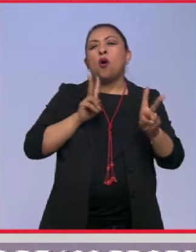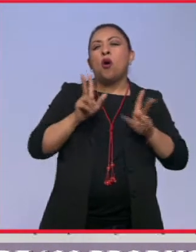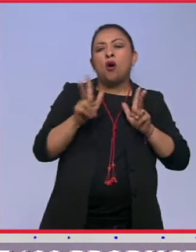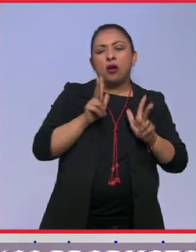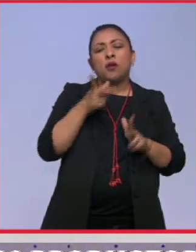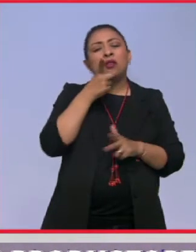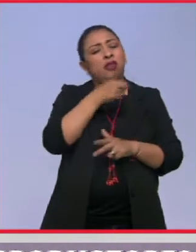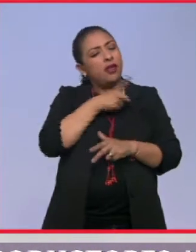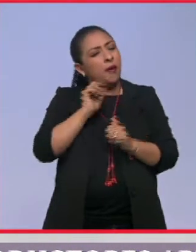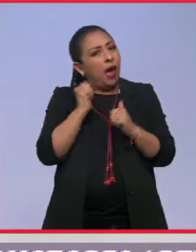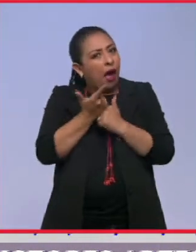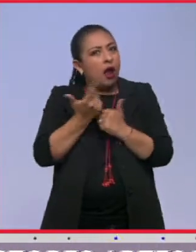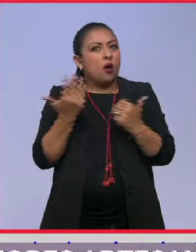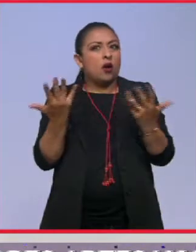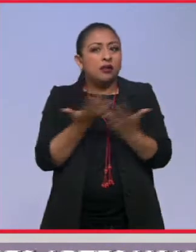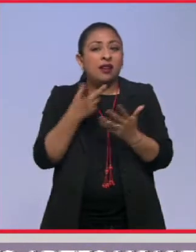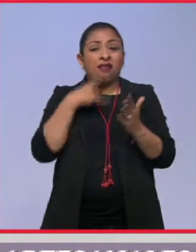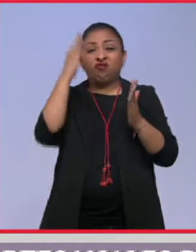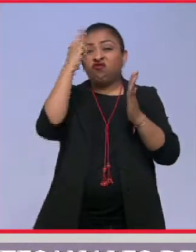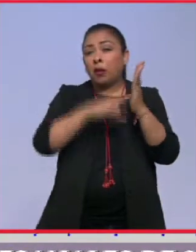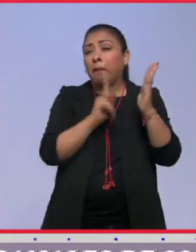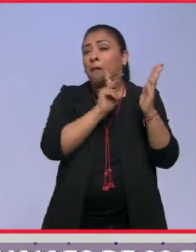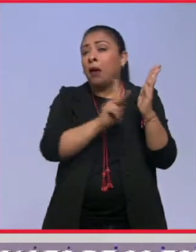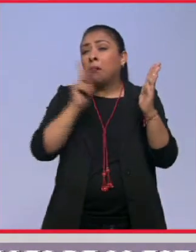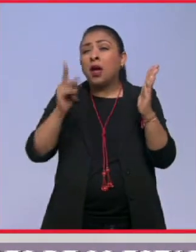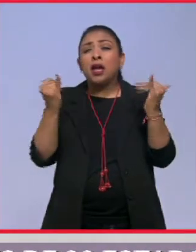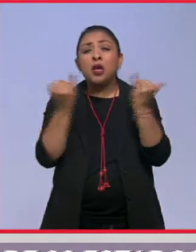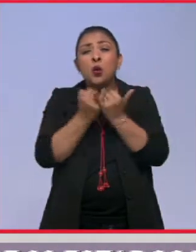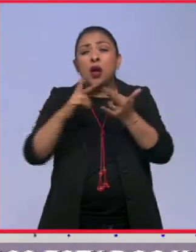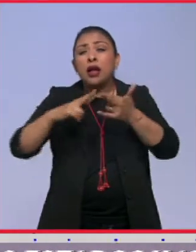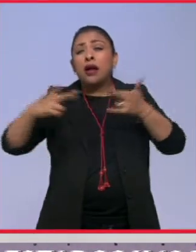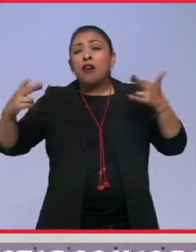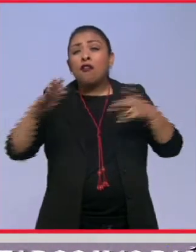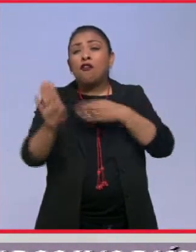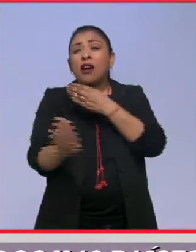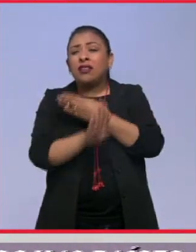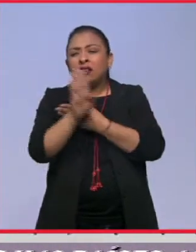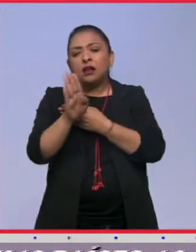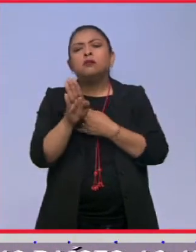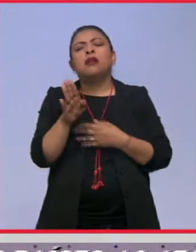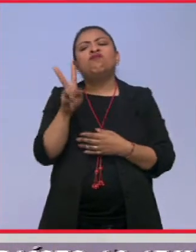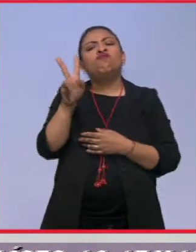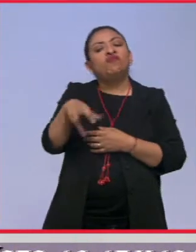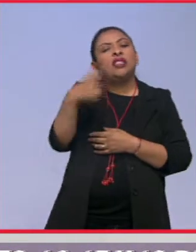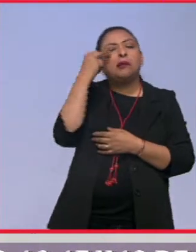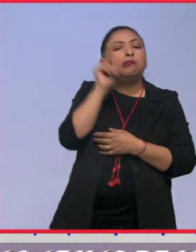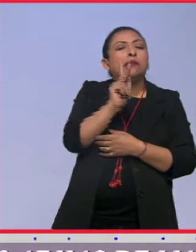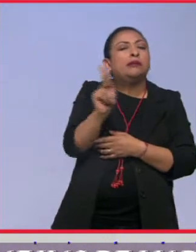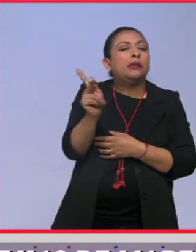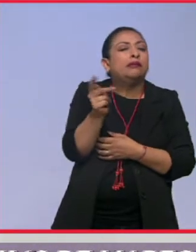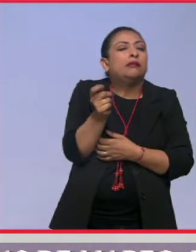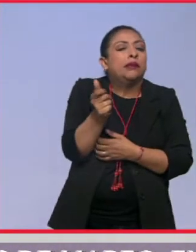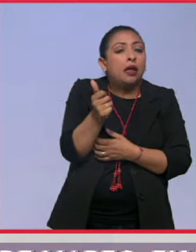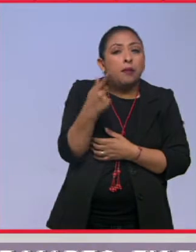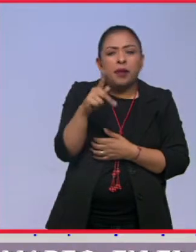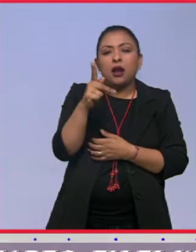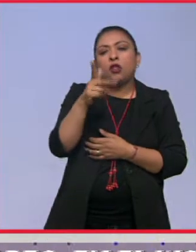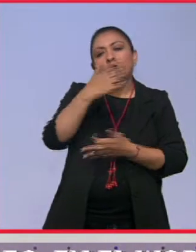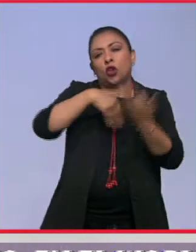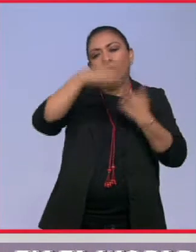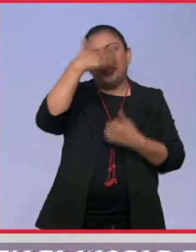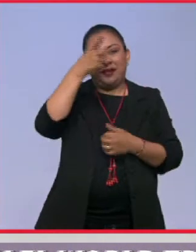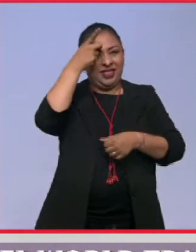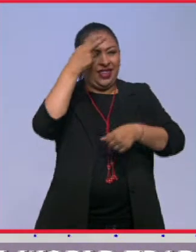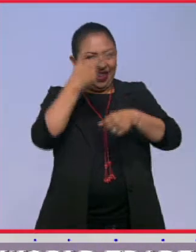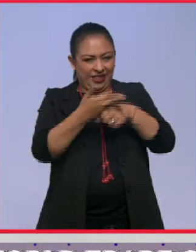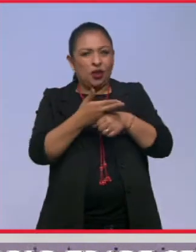que el póster de su película Blood Rain es idéntico al Hilo Fantasma. Nadie puede negar que son muy similares, pero también todos saben que al